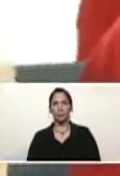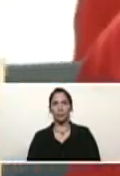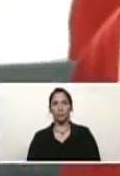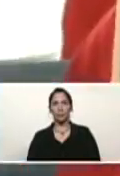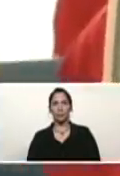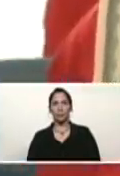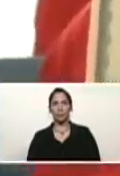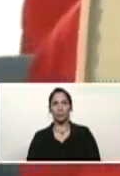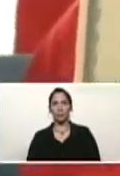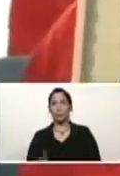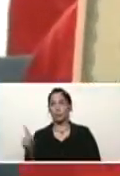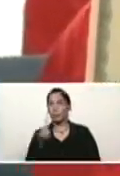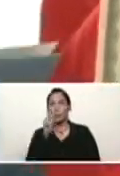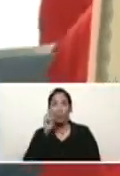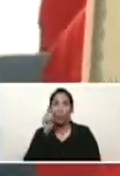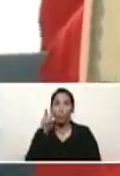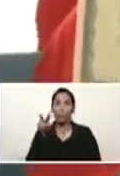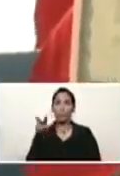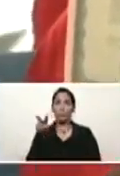No ven.